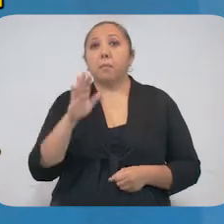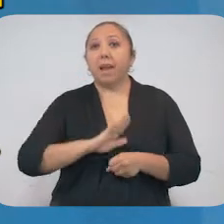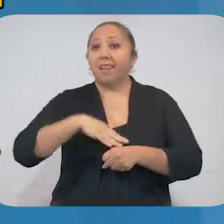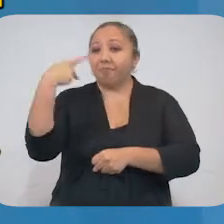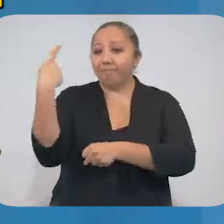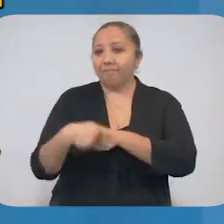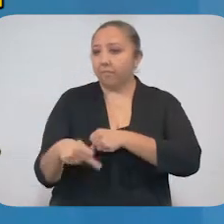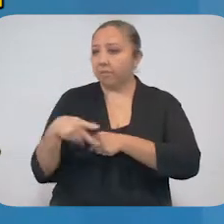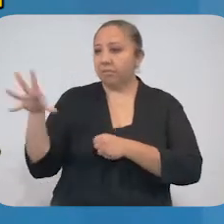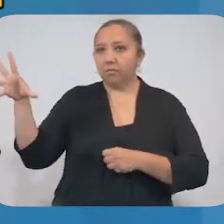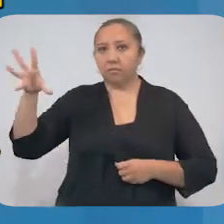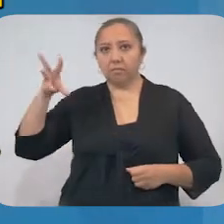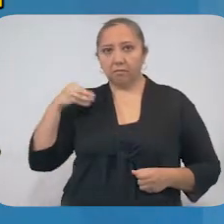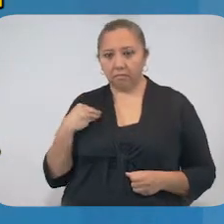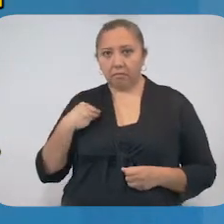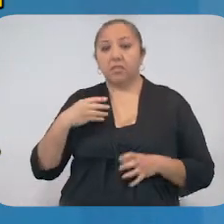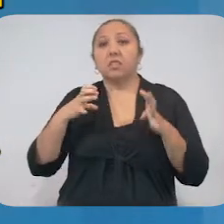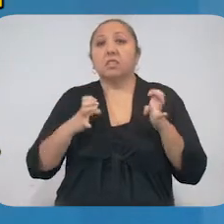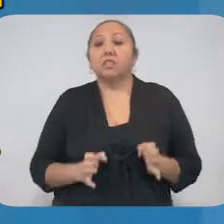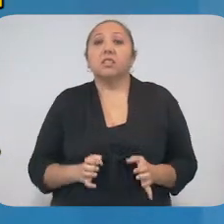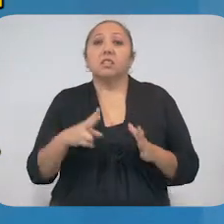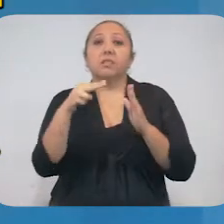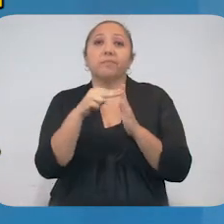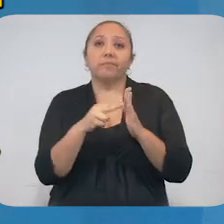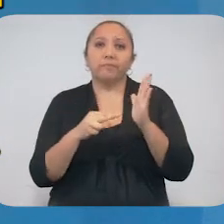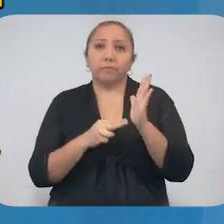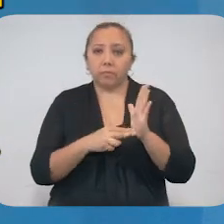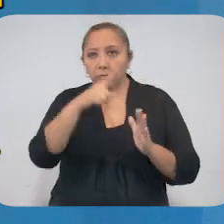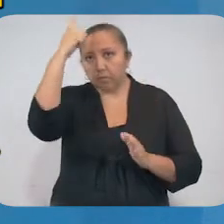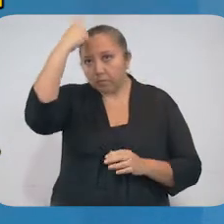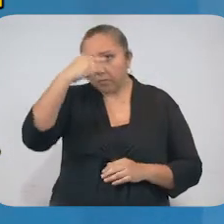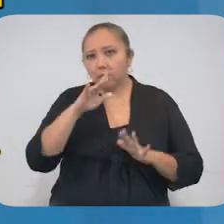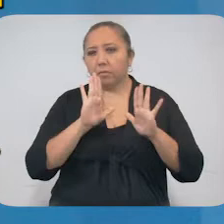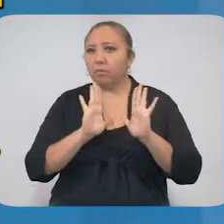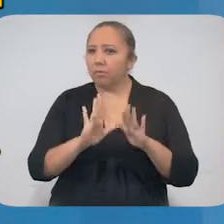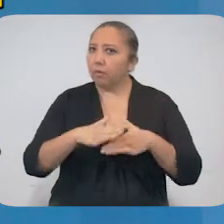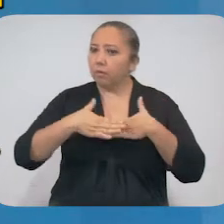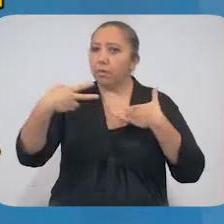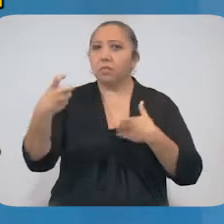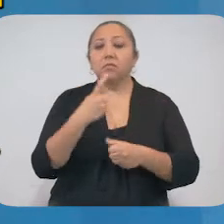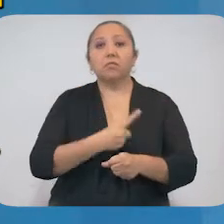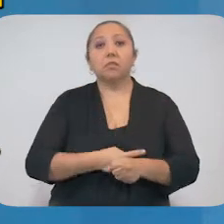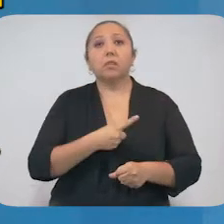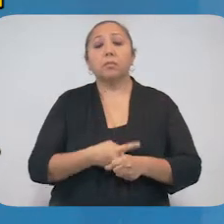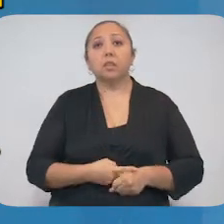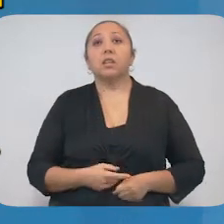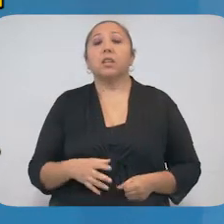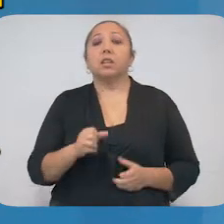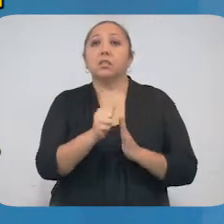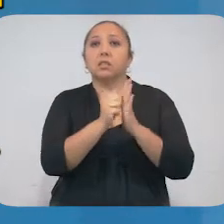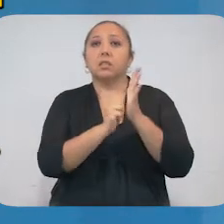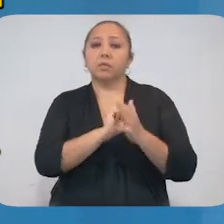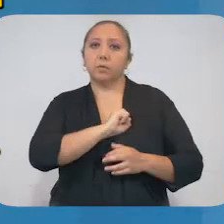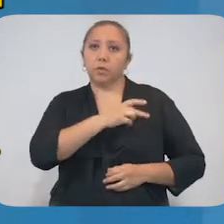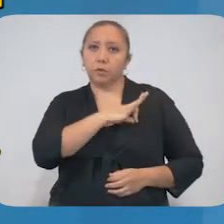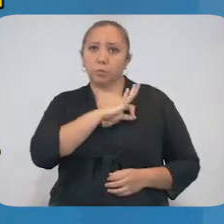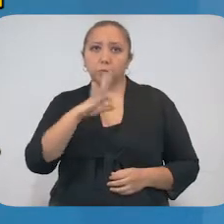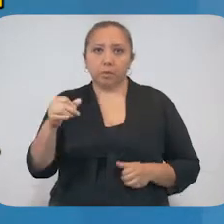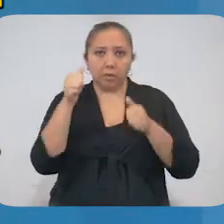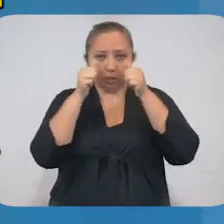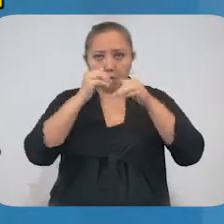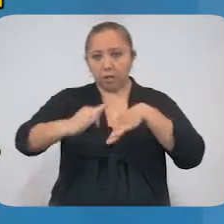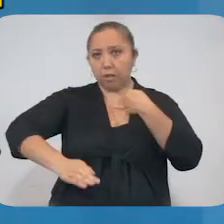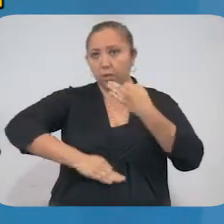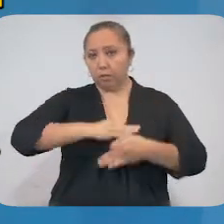riesgo de contagio, por lo que se han establecido diversas medidas para frenar el avance de esta enfermedad y el sistema de salud pueda atender a todos